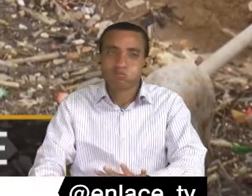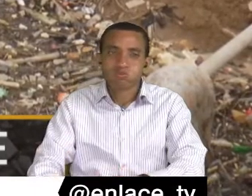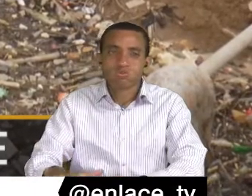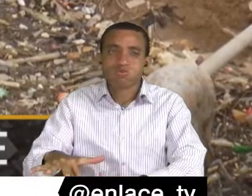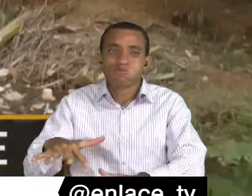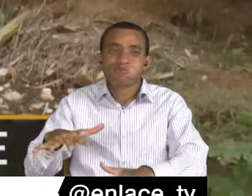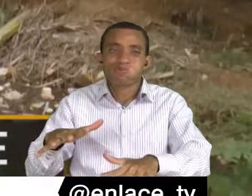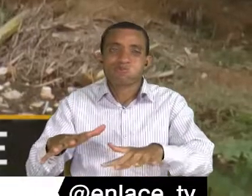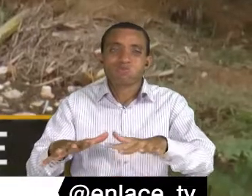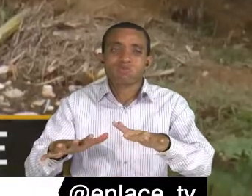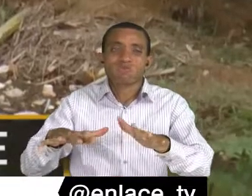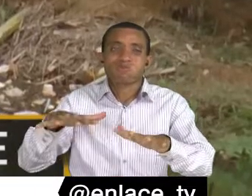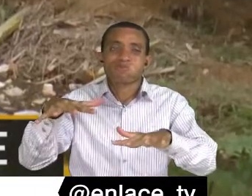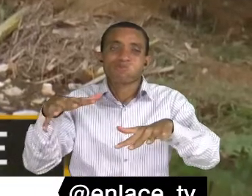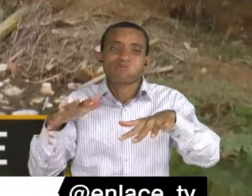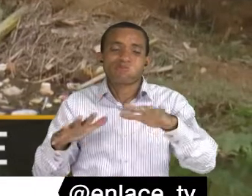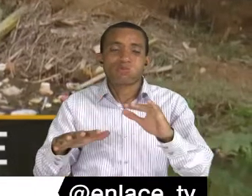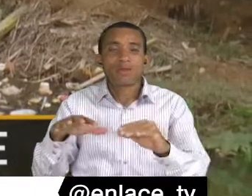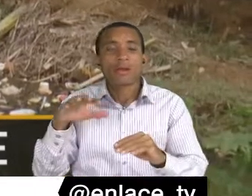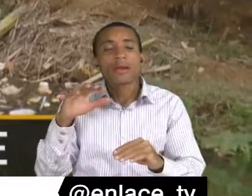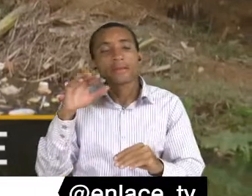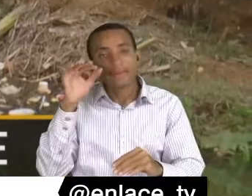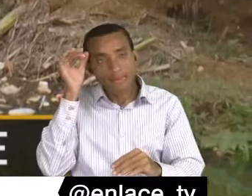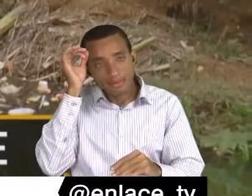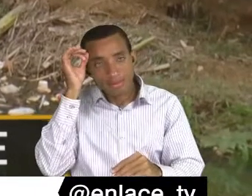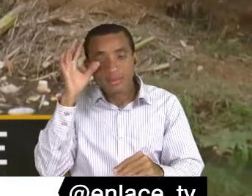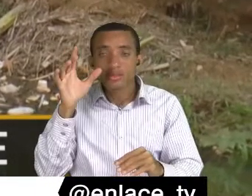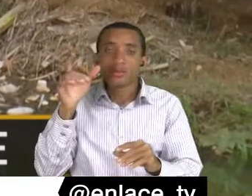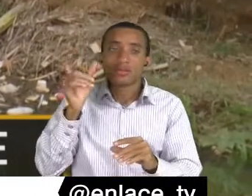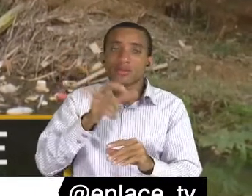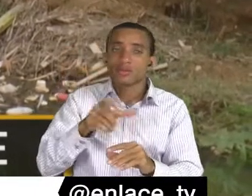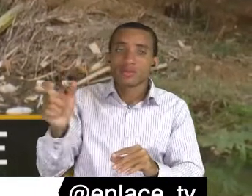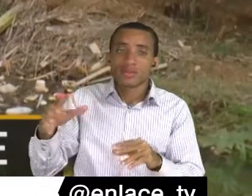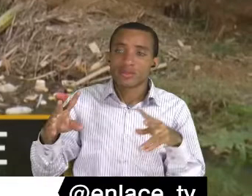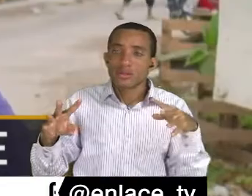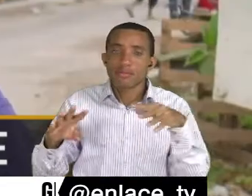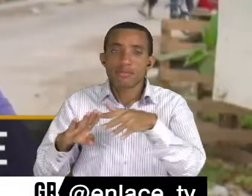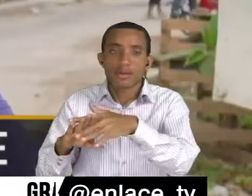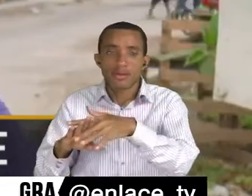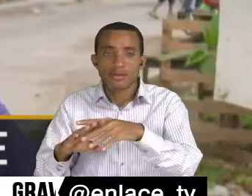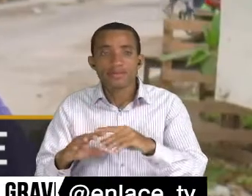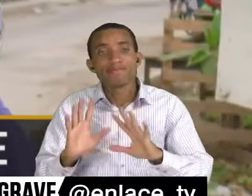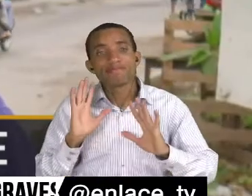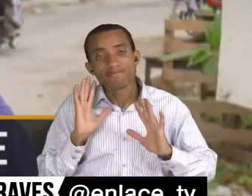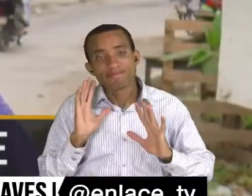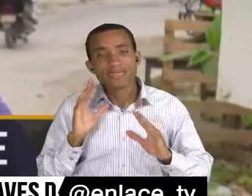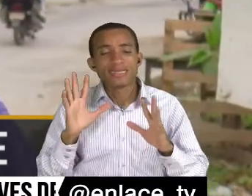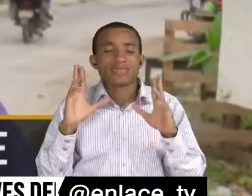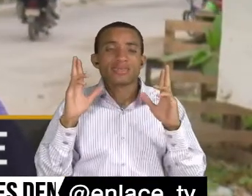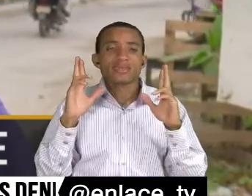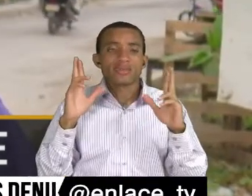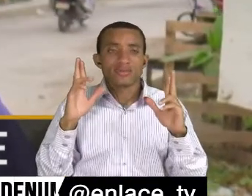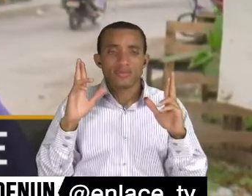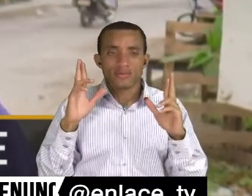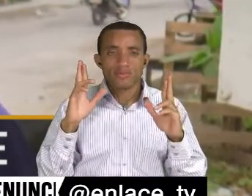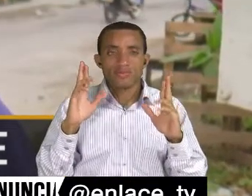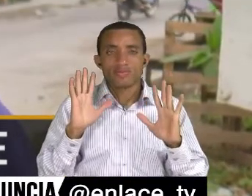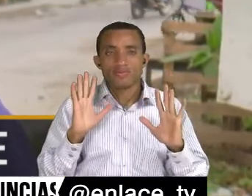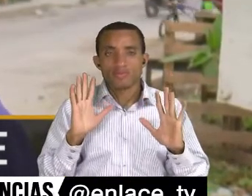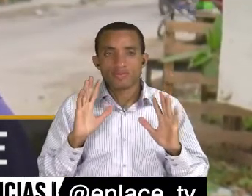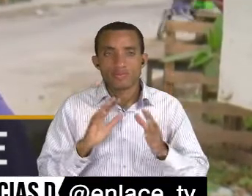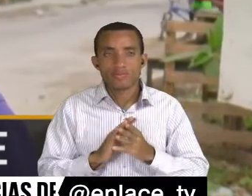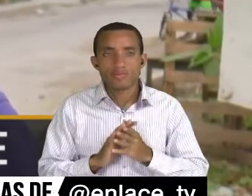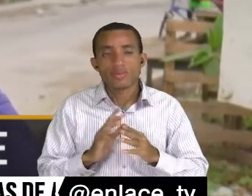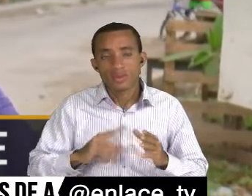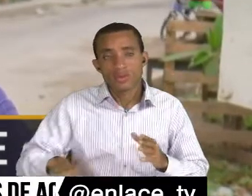que verdaderamente se van a ver perjudicadas en este momento. Por eso como presidente me preocupa y espero y aspiro de que por el medio de